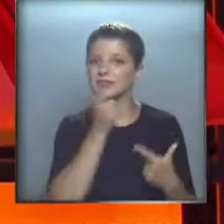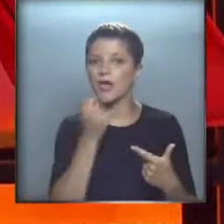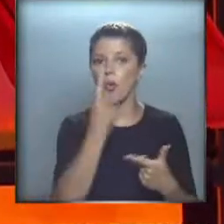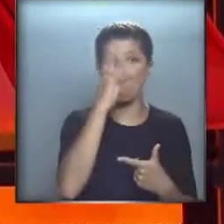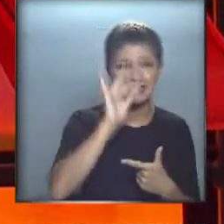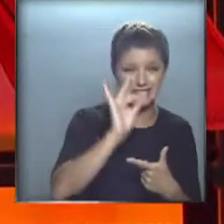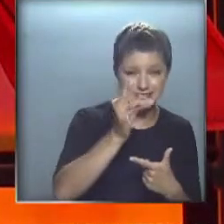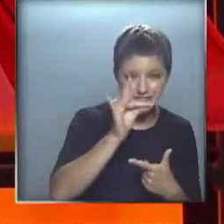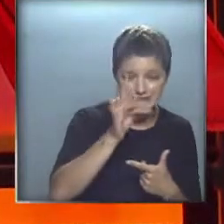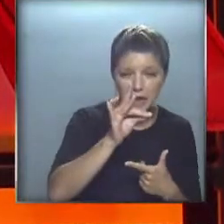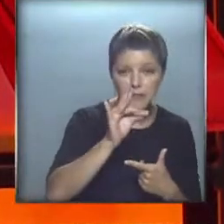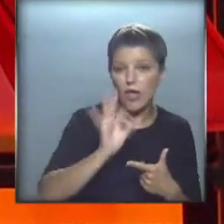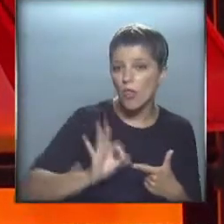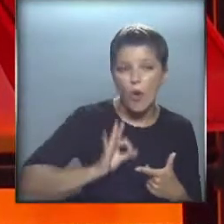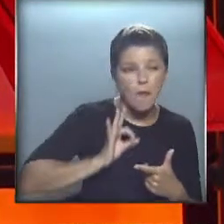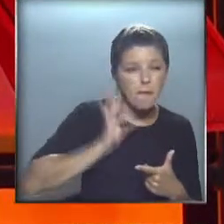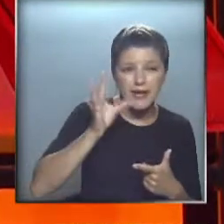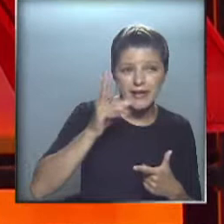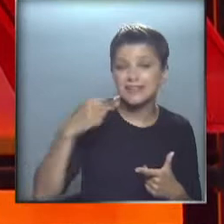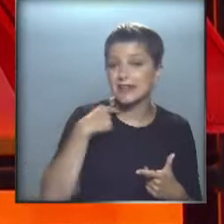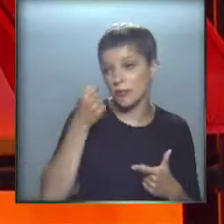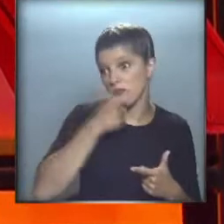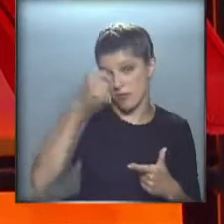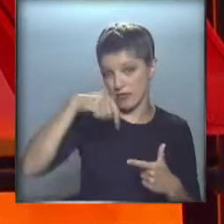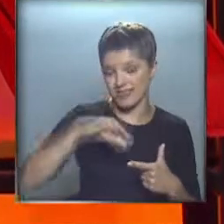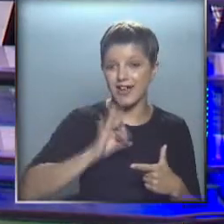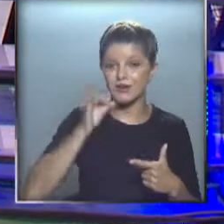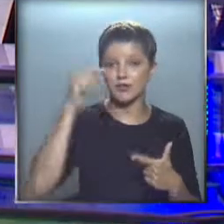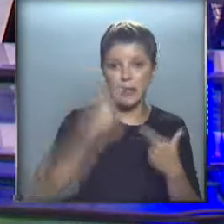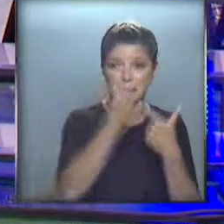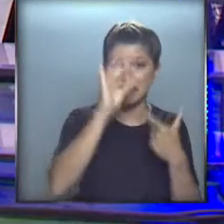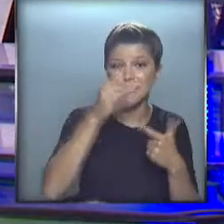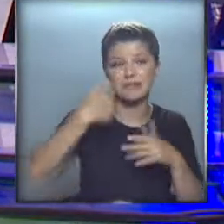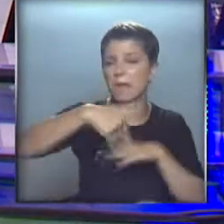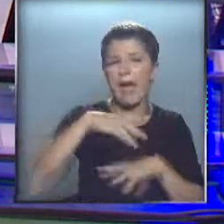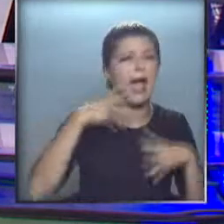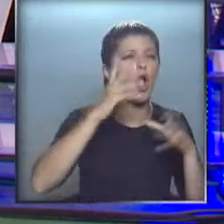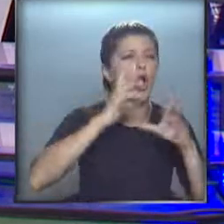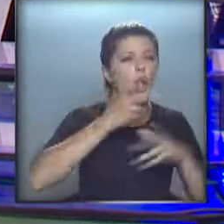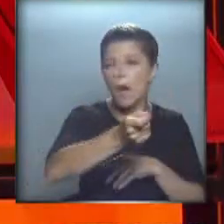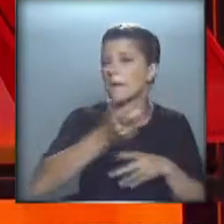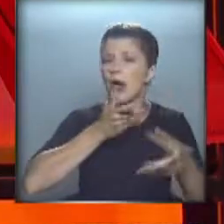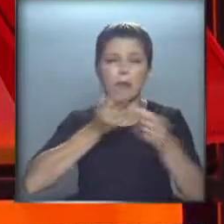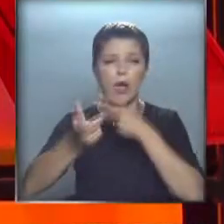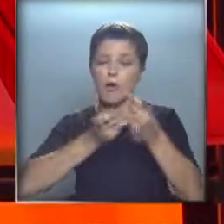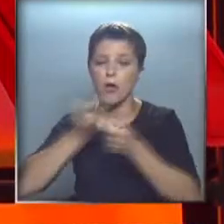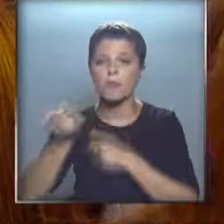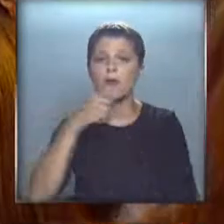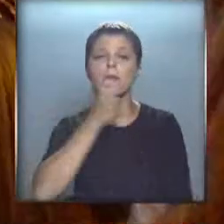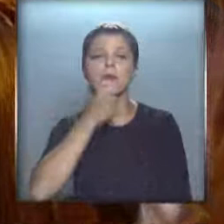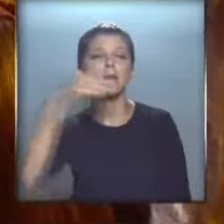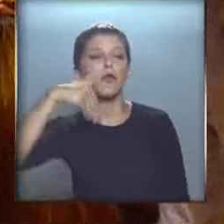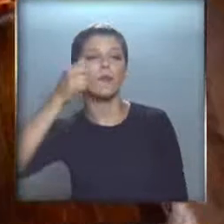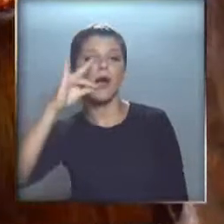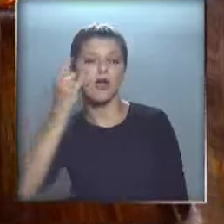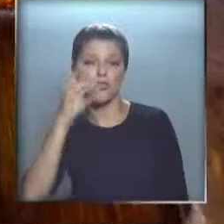de diciembre del 2013, sí, en este caso, a partir del 1 de diciembre ya está festejando la Navidad, ya está comprando los regalos, ya está armando el como arbolito. Como Maduro, que decretó la